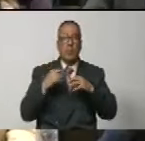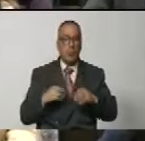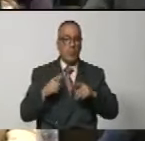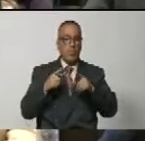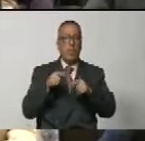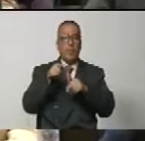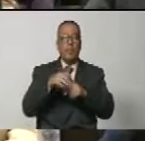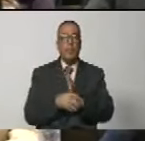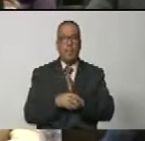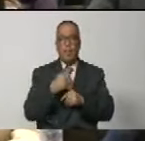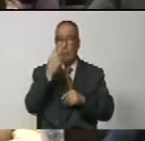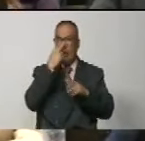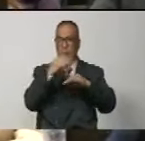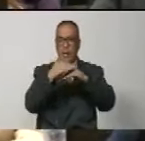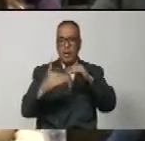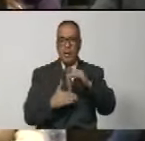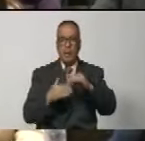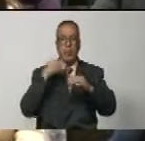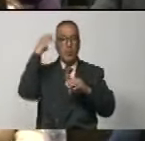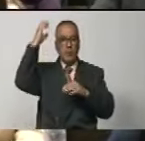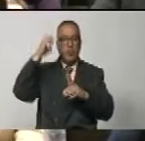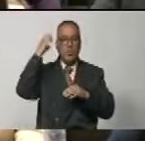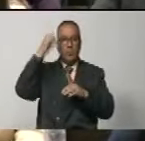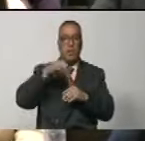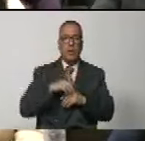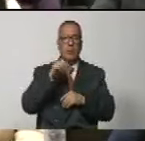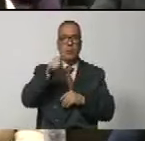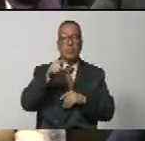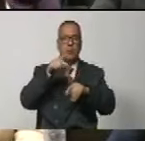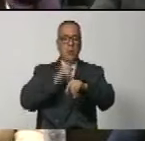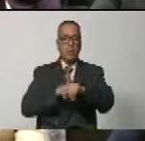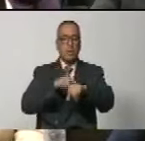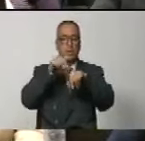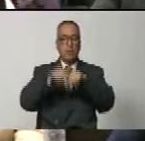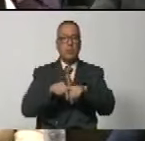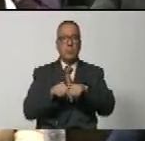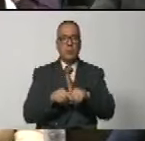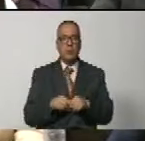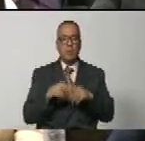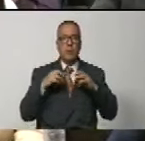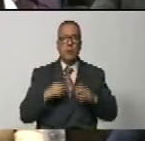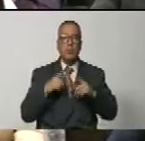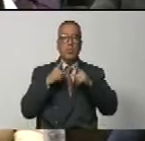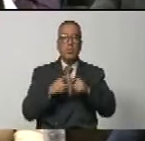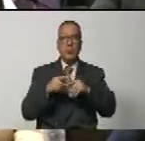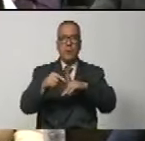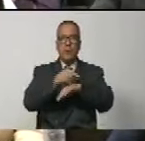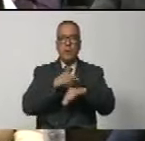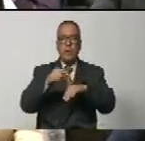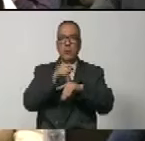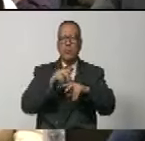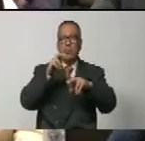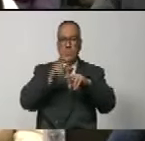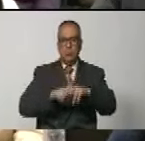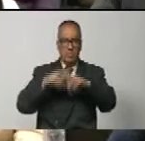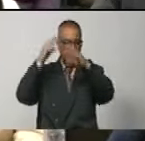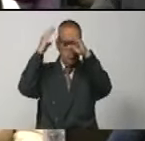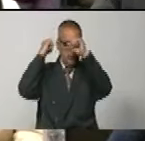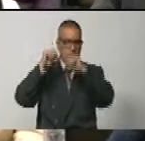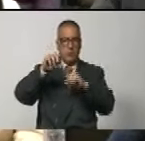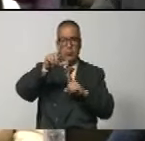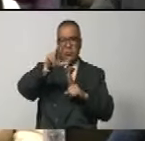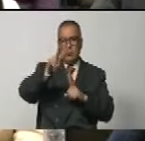recientemente viceministro para Europa y actualmente es el candidato del Ejecutivo para ocupar la Embajada de